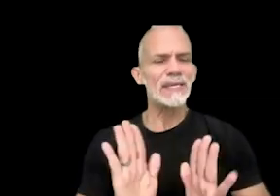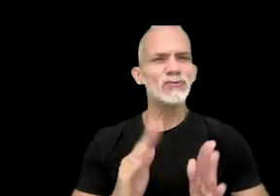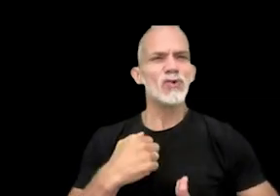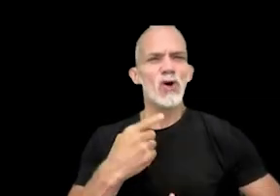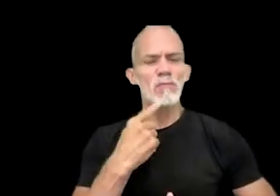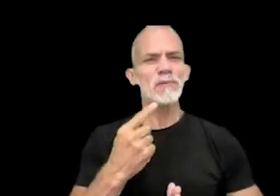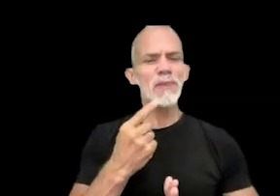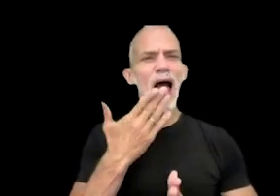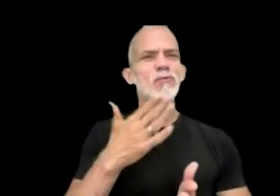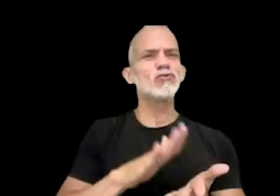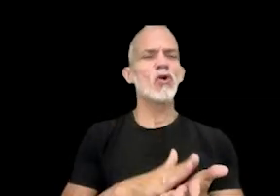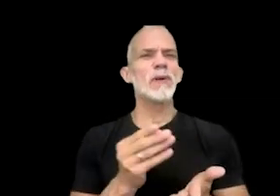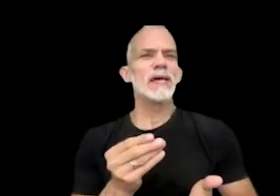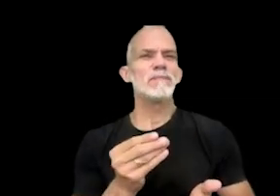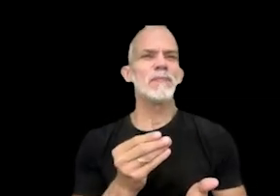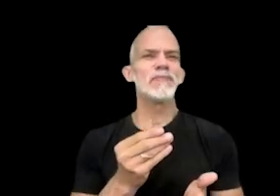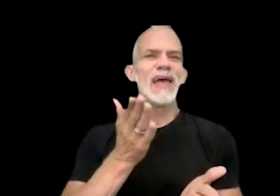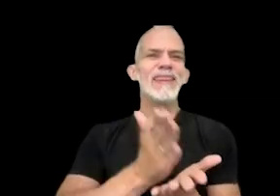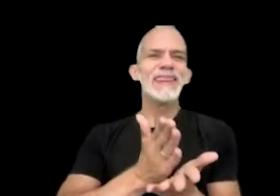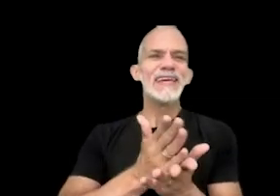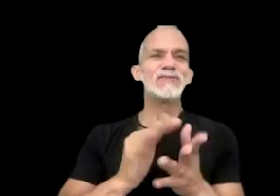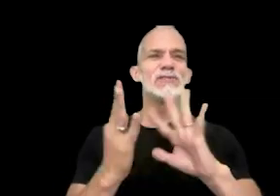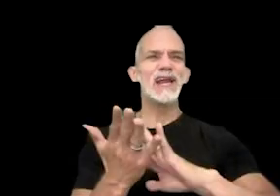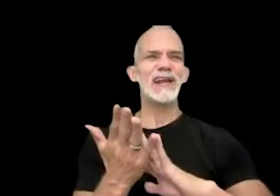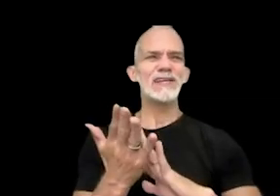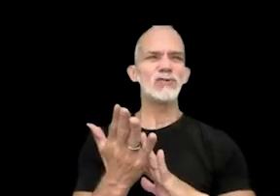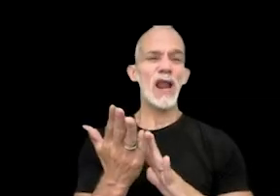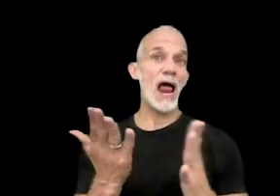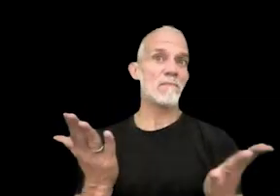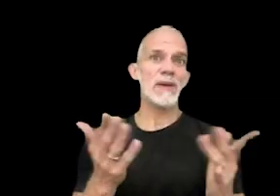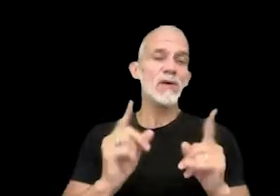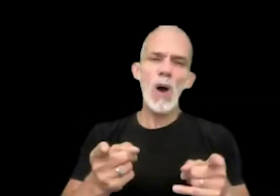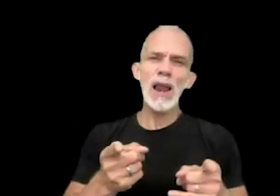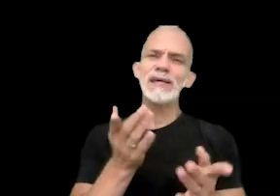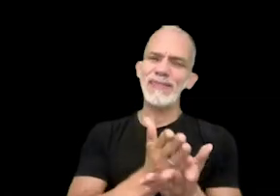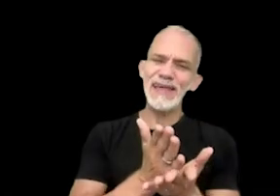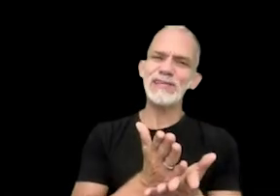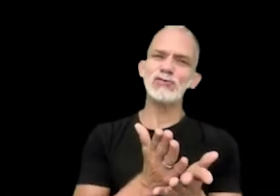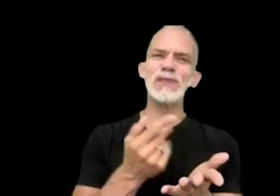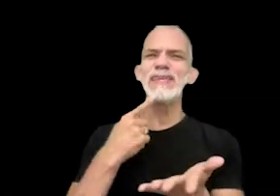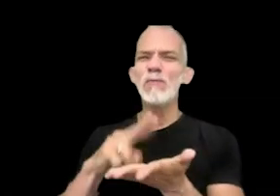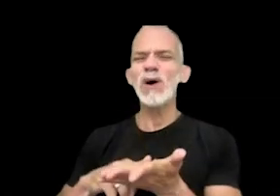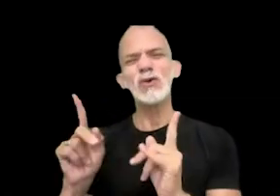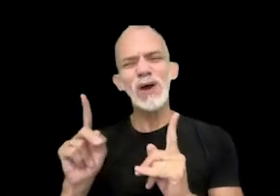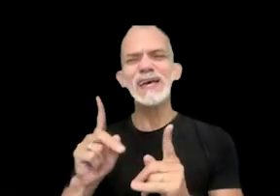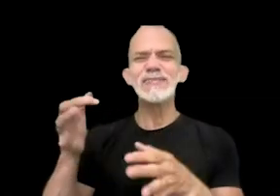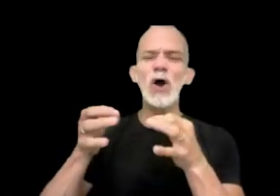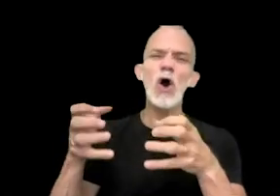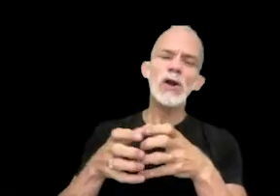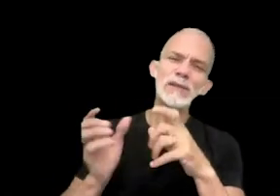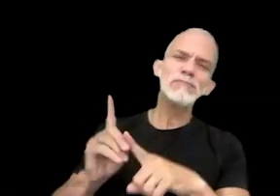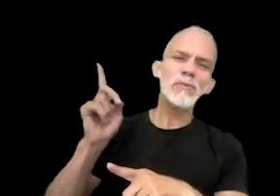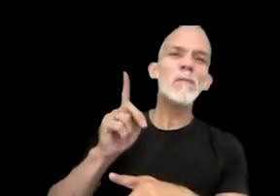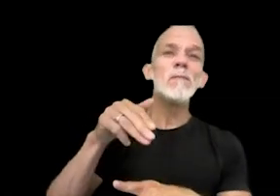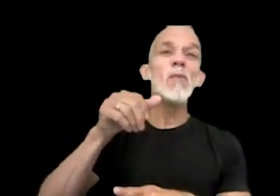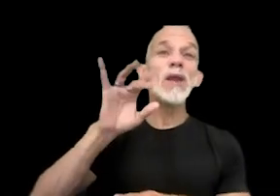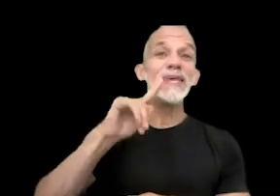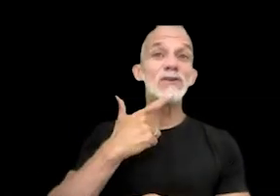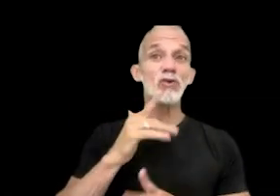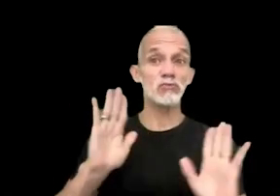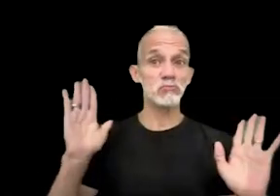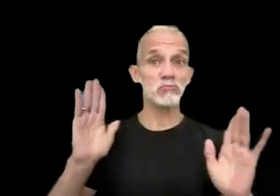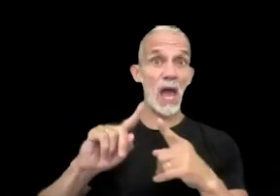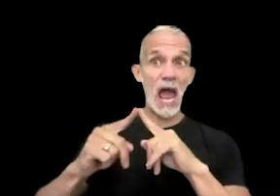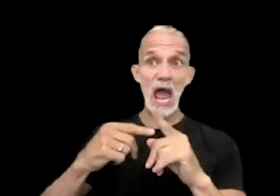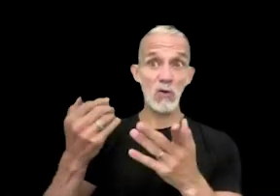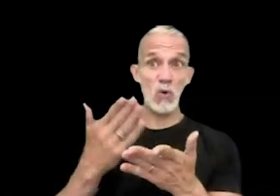cuestiones de derecho internacional tributario, es derecho constitucional. ¿Qué nos dijo la Corte en el caso Molinos? Ningún tratado